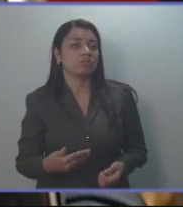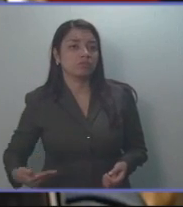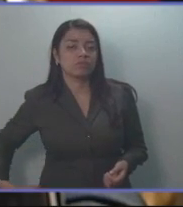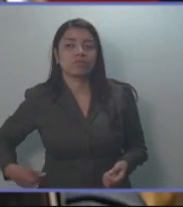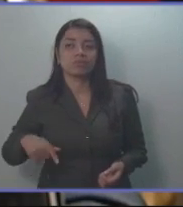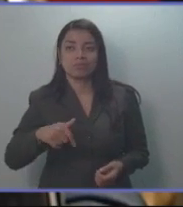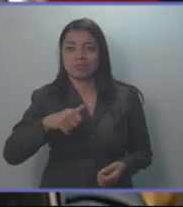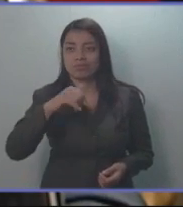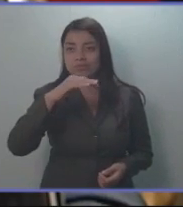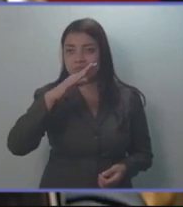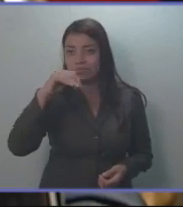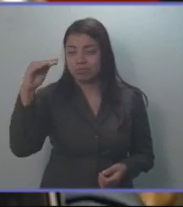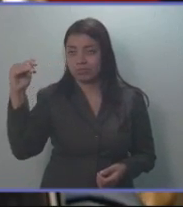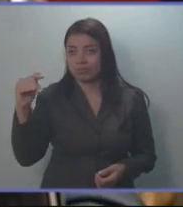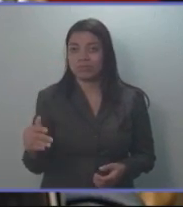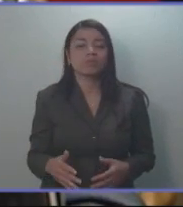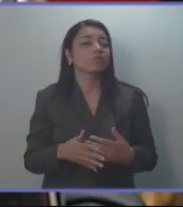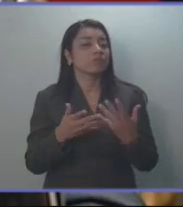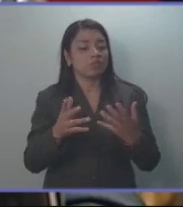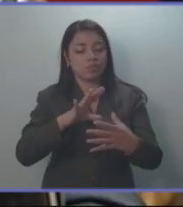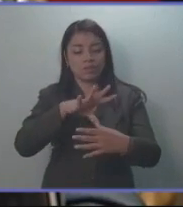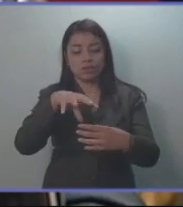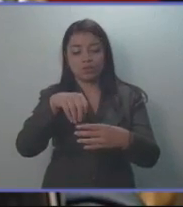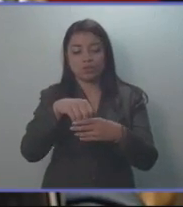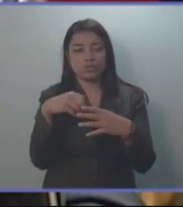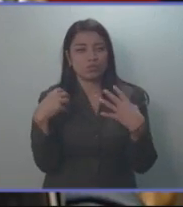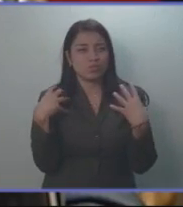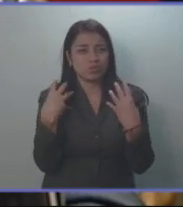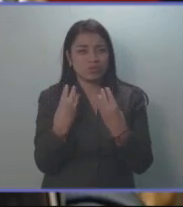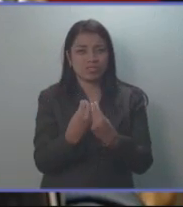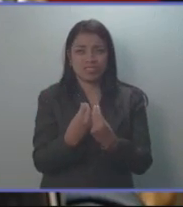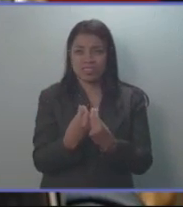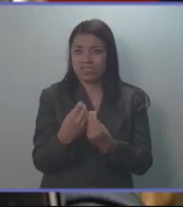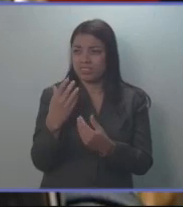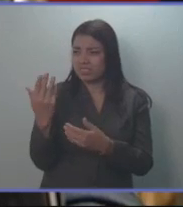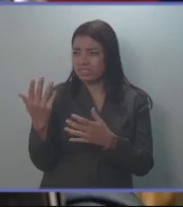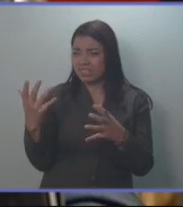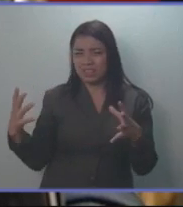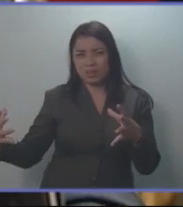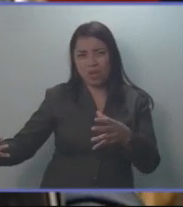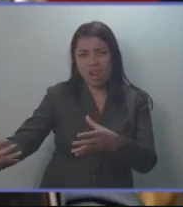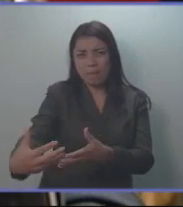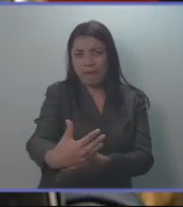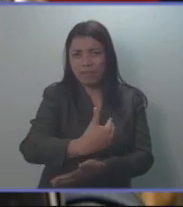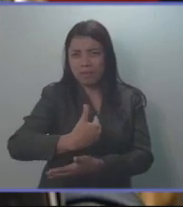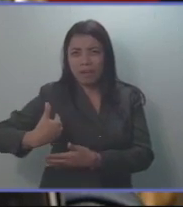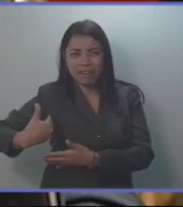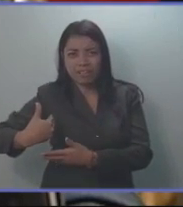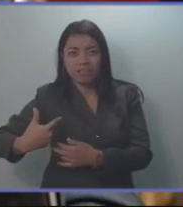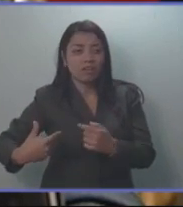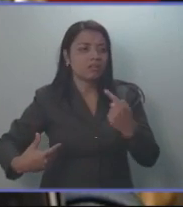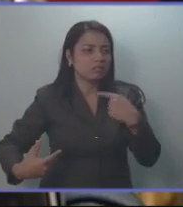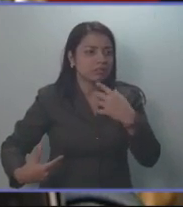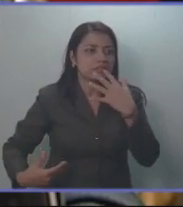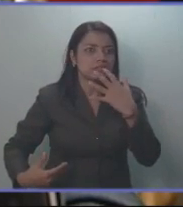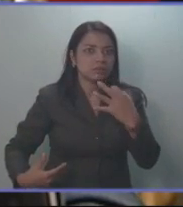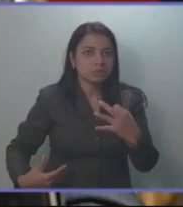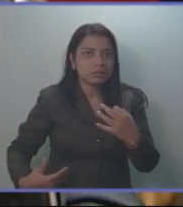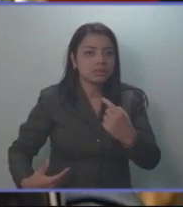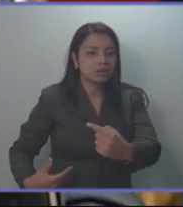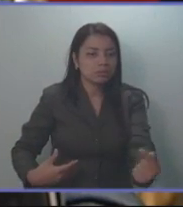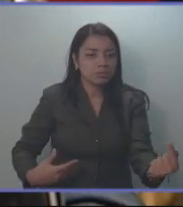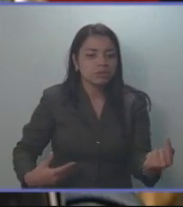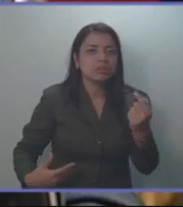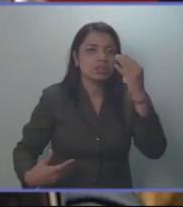República y de Inclusión Social, se quedaran con la mayor parte cuando los que verdaderamente